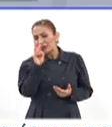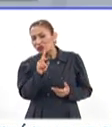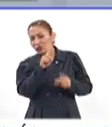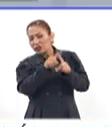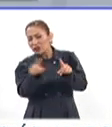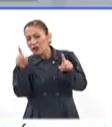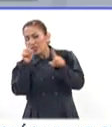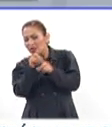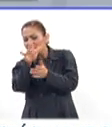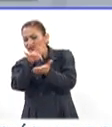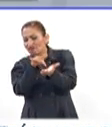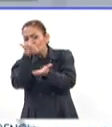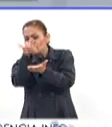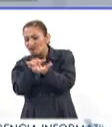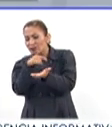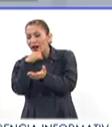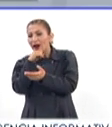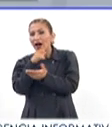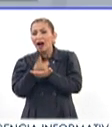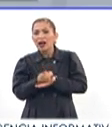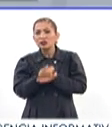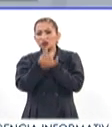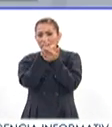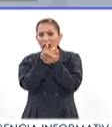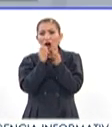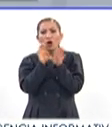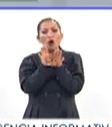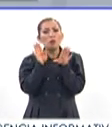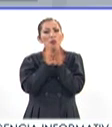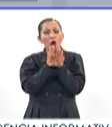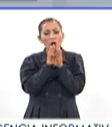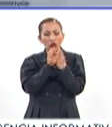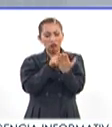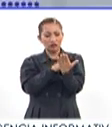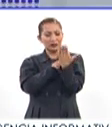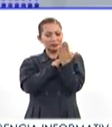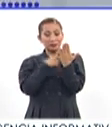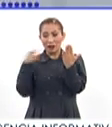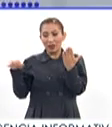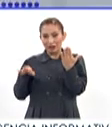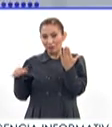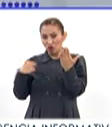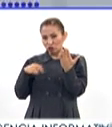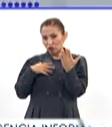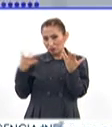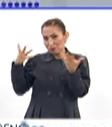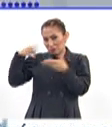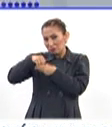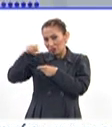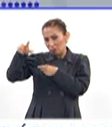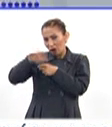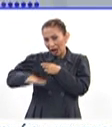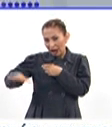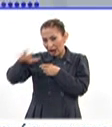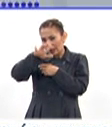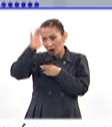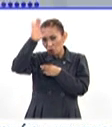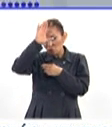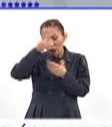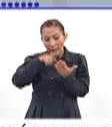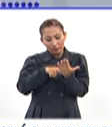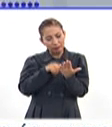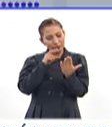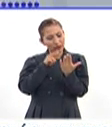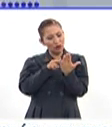una serie de datos que nos permiten también, es una especie de espejo para los que trabajamos en el sector